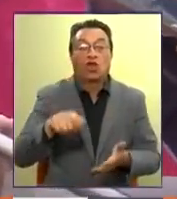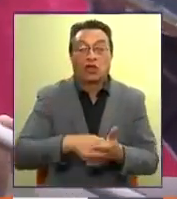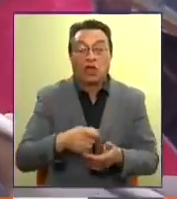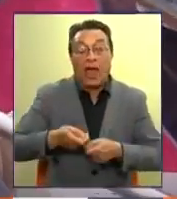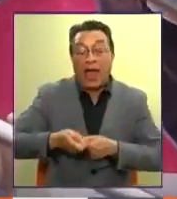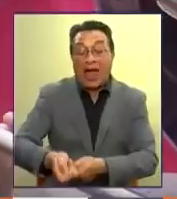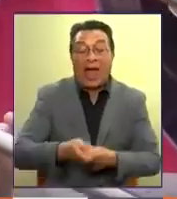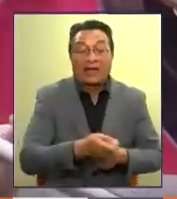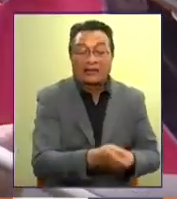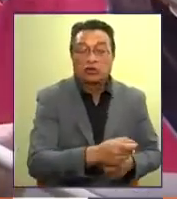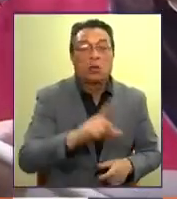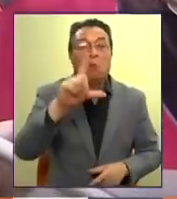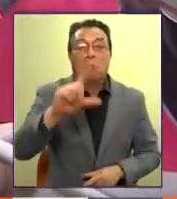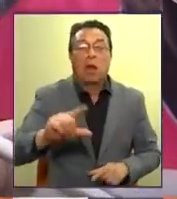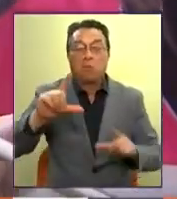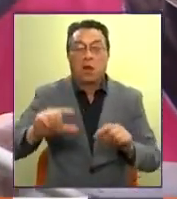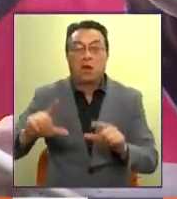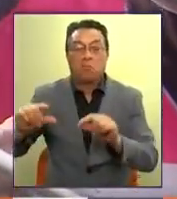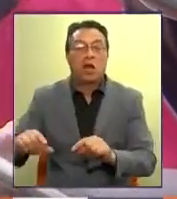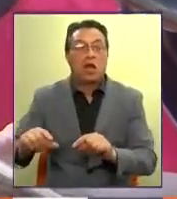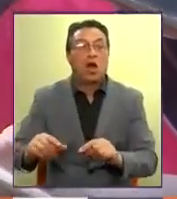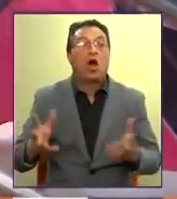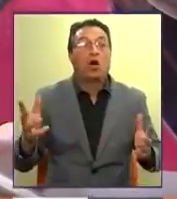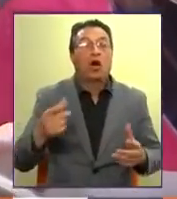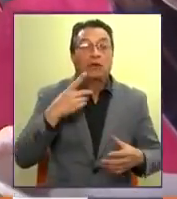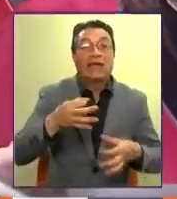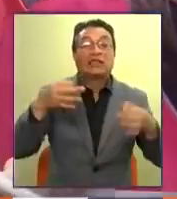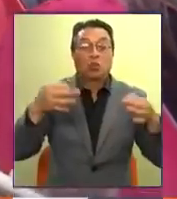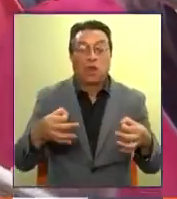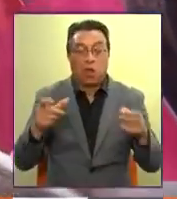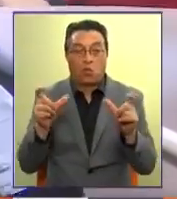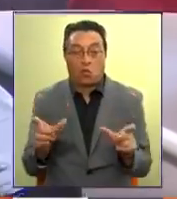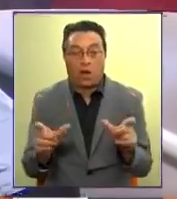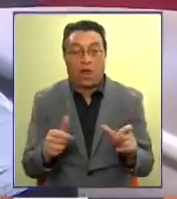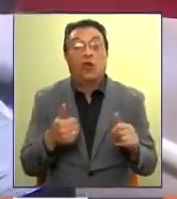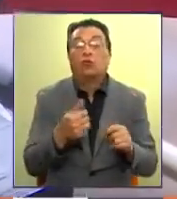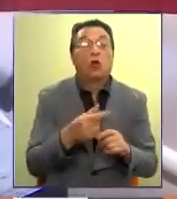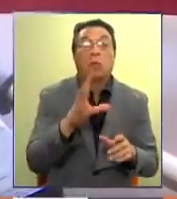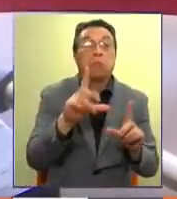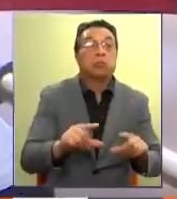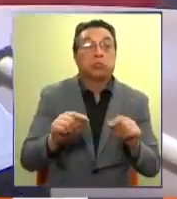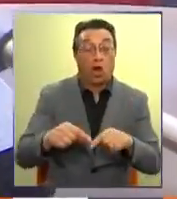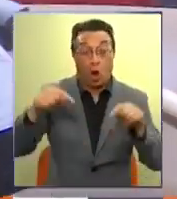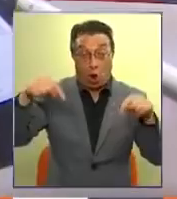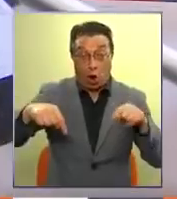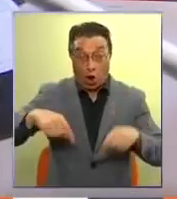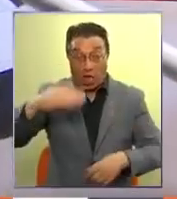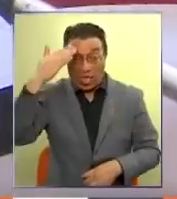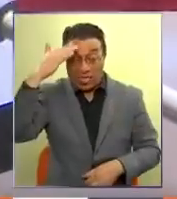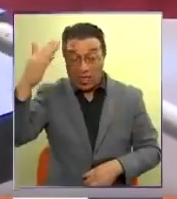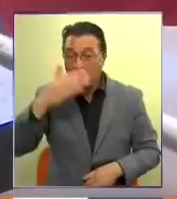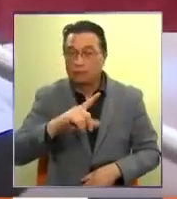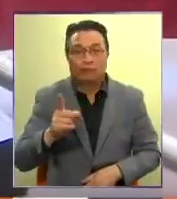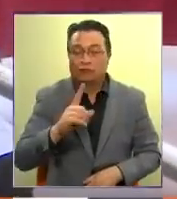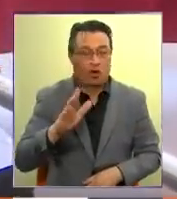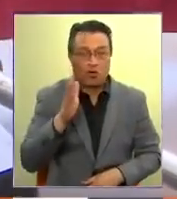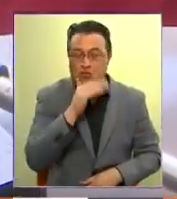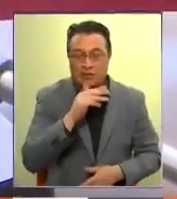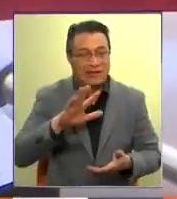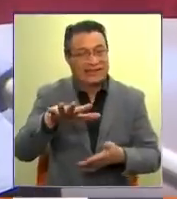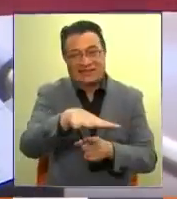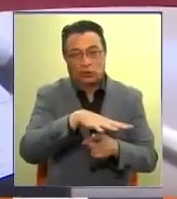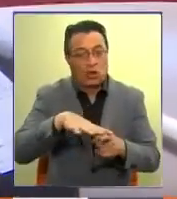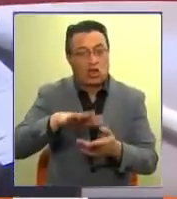de aseo, de subcontrato, particularmente también de seguridad, de asistentes de servicio. Hoy en día no están las condiciones